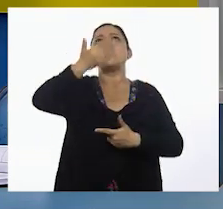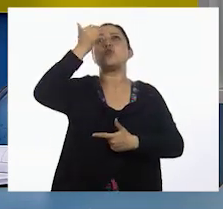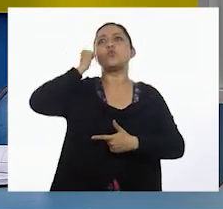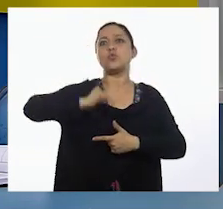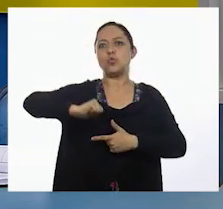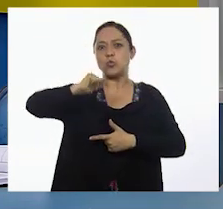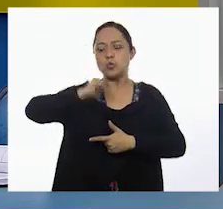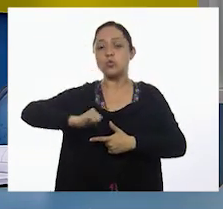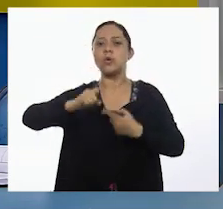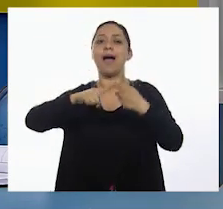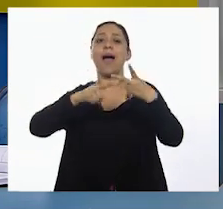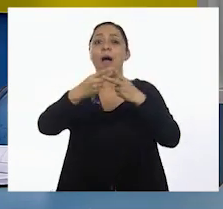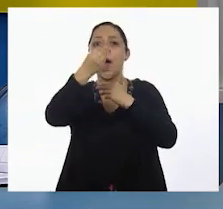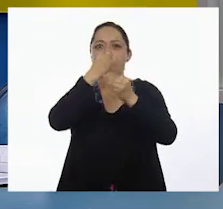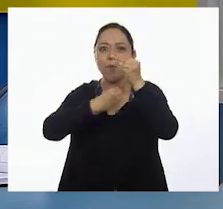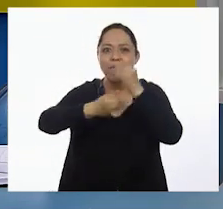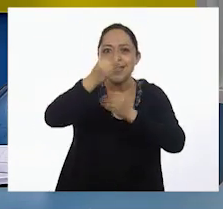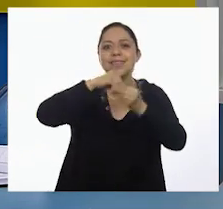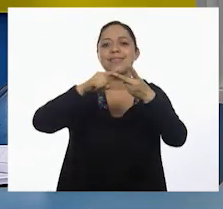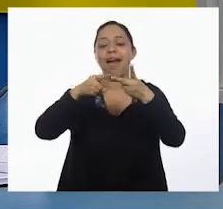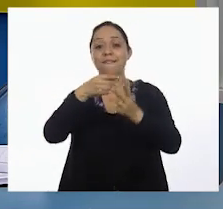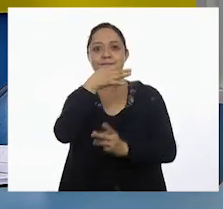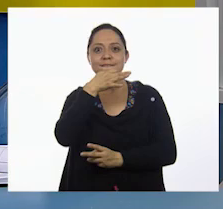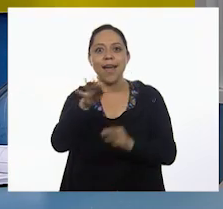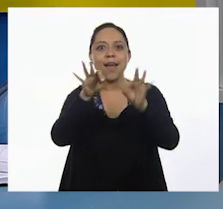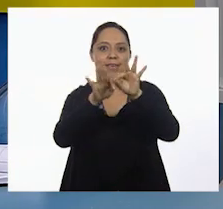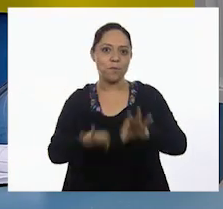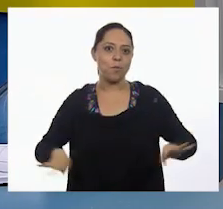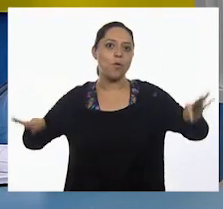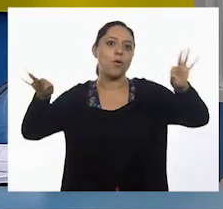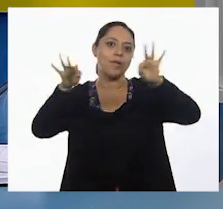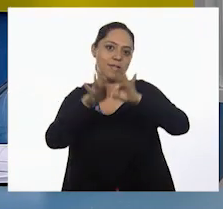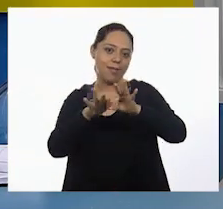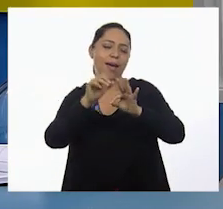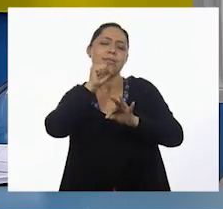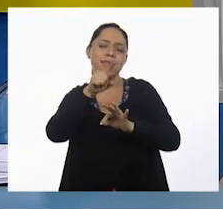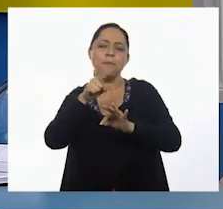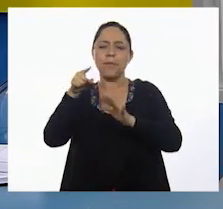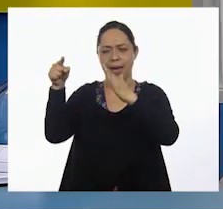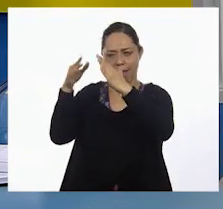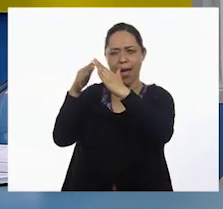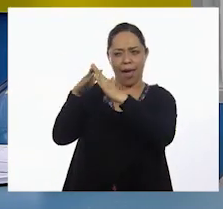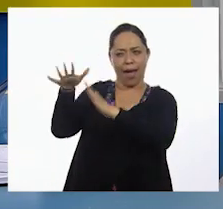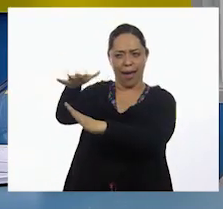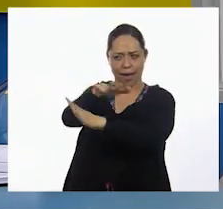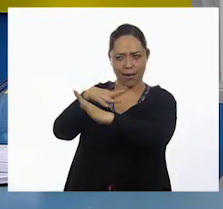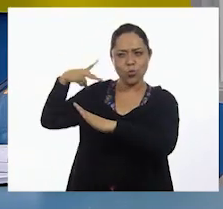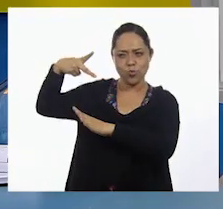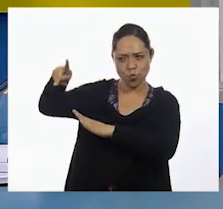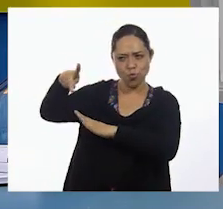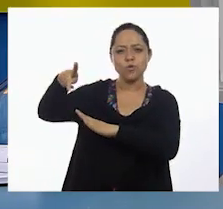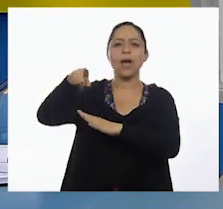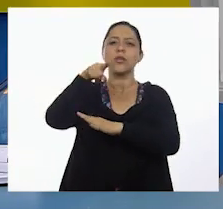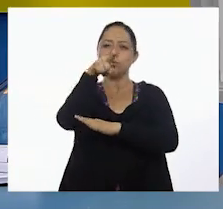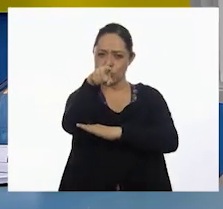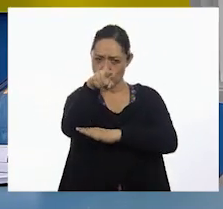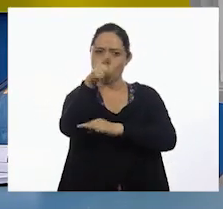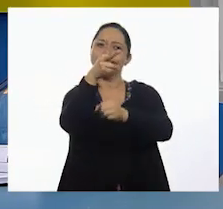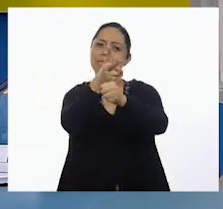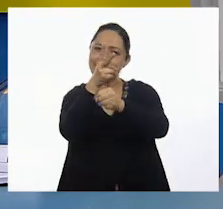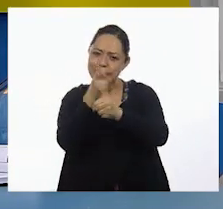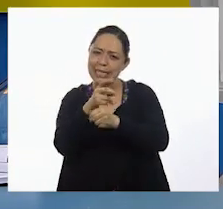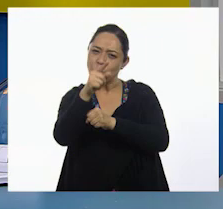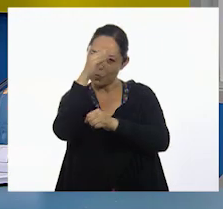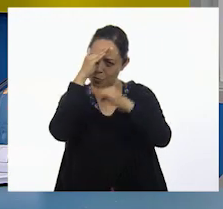su gastronomía, fiestas importantes y yo creo que también tu localidad. Entonces te invito al que lo consideres.